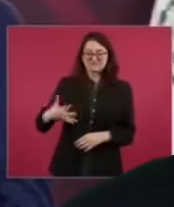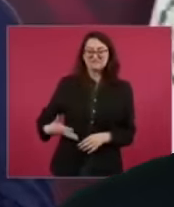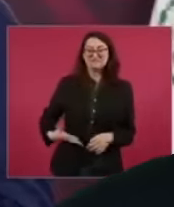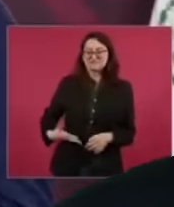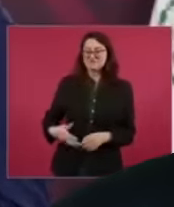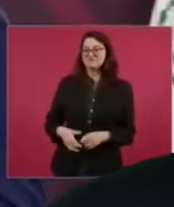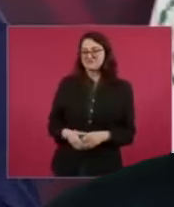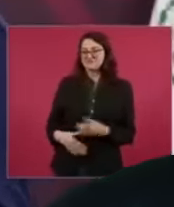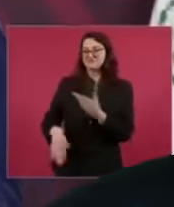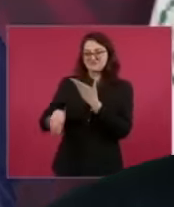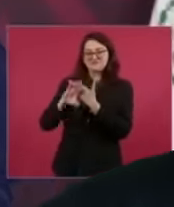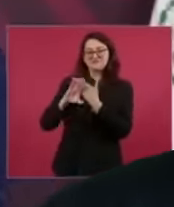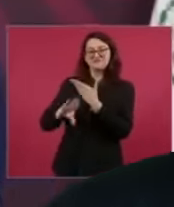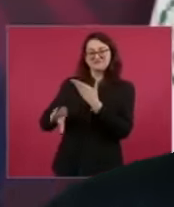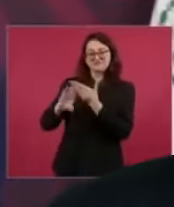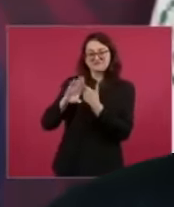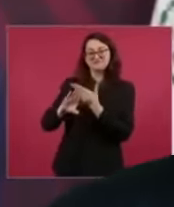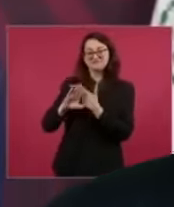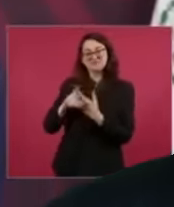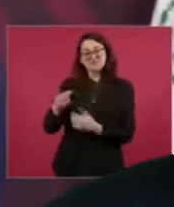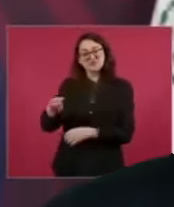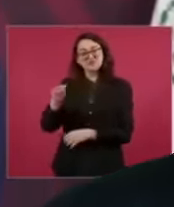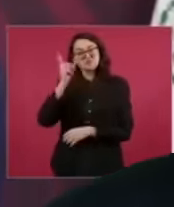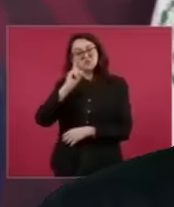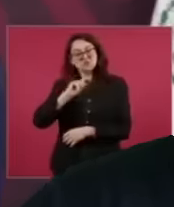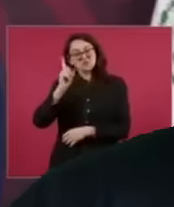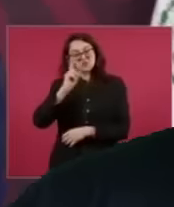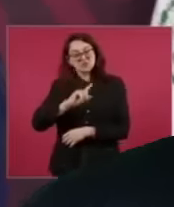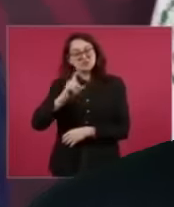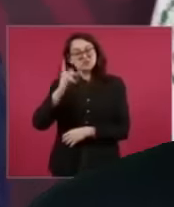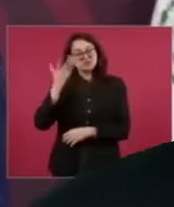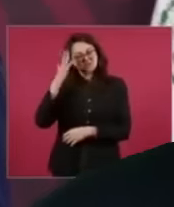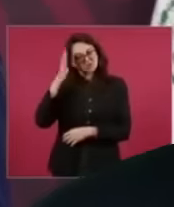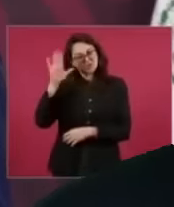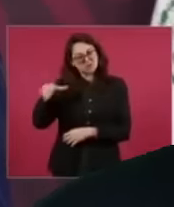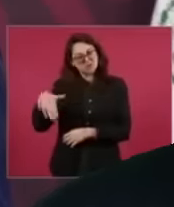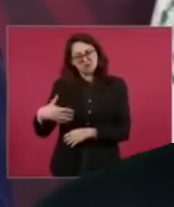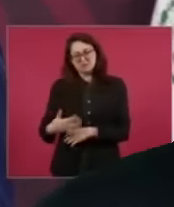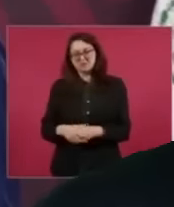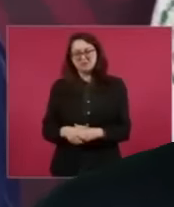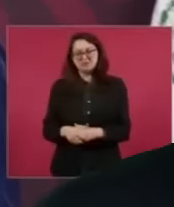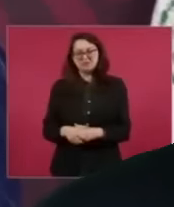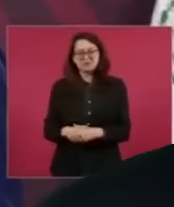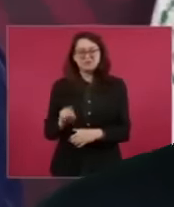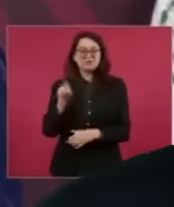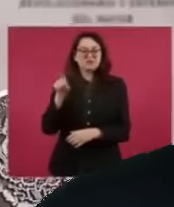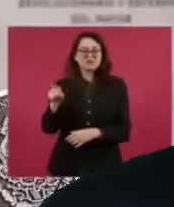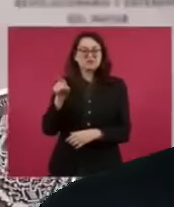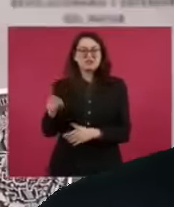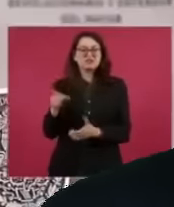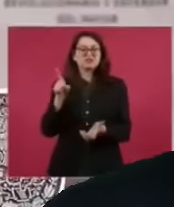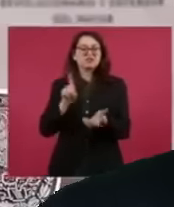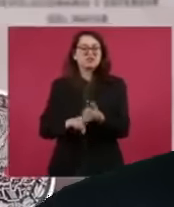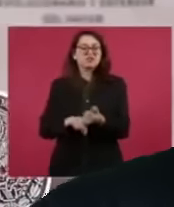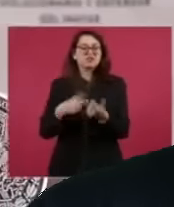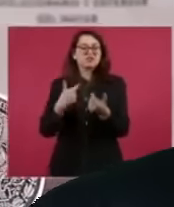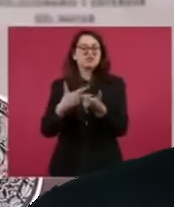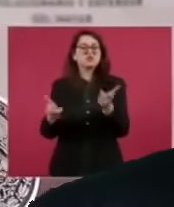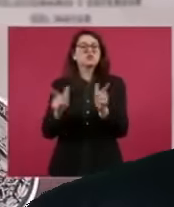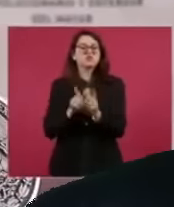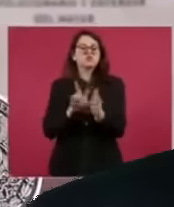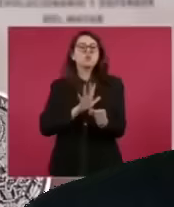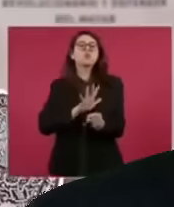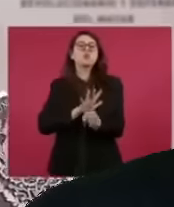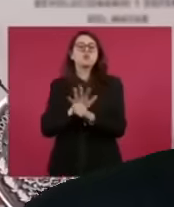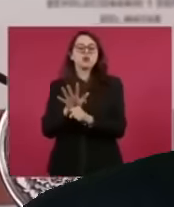estaría bien que pudiera abrir su mente y darse cuenta que un empresario sea de cualquier nacionalidad no invertirá en un país inmerso en violencia por la